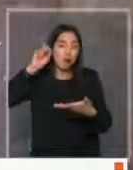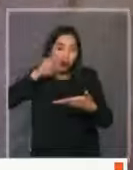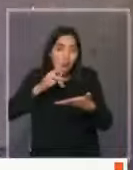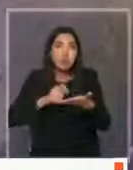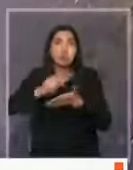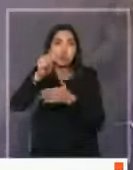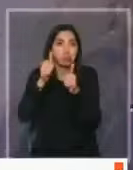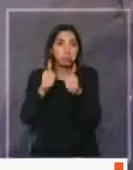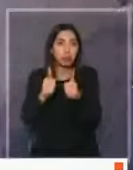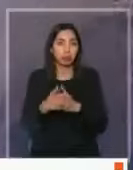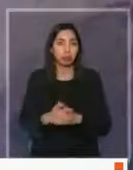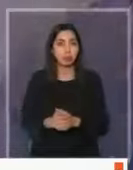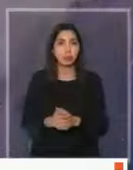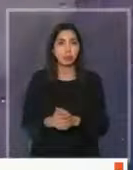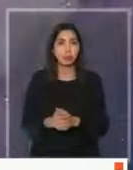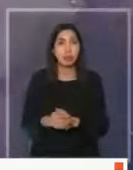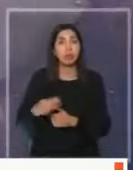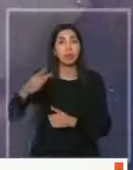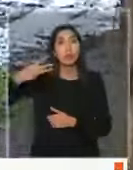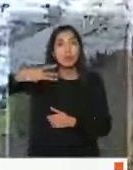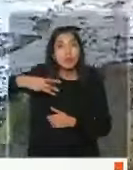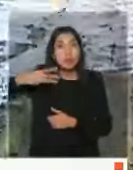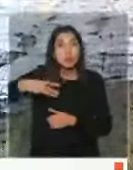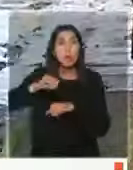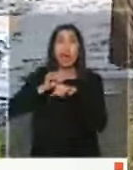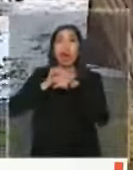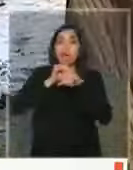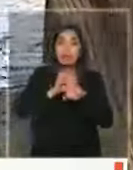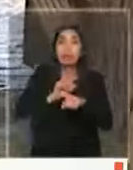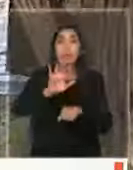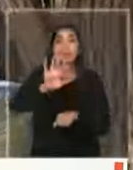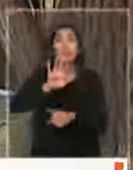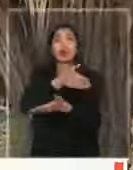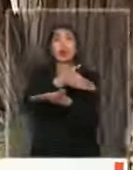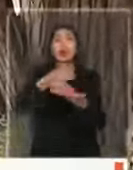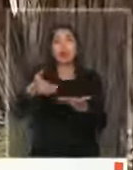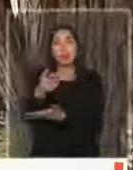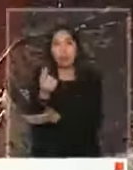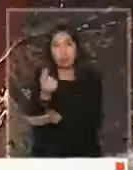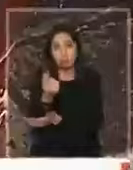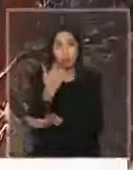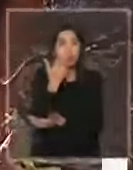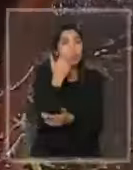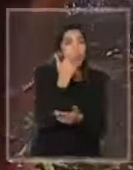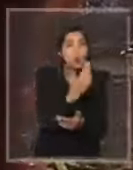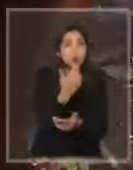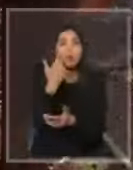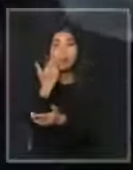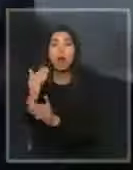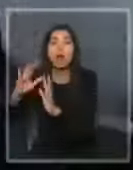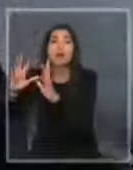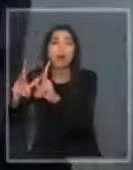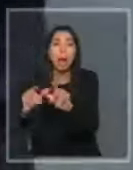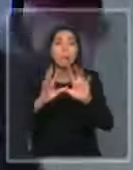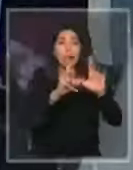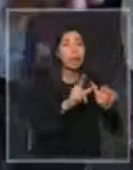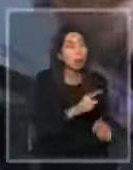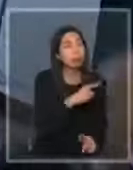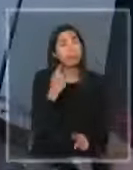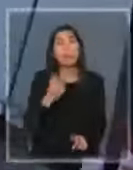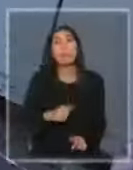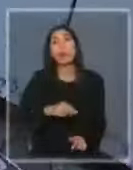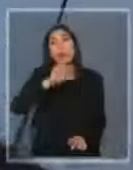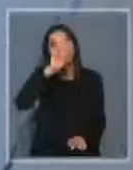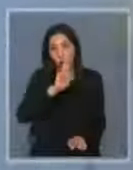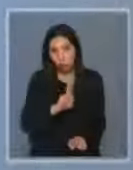responsables. Mientras tanto, el municipio anunció la entrega de 5 millones de pesos para las familias que resultaron mayormente damnificadas en Locruzat,